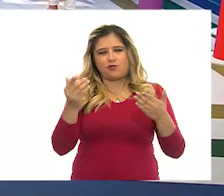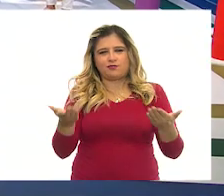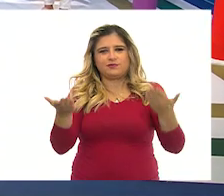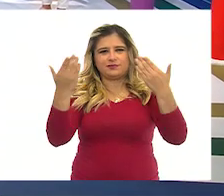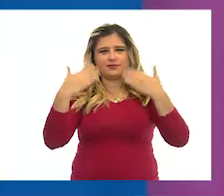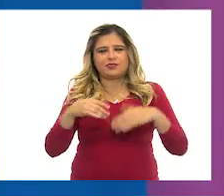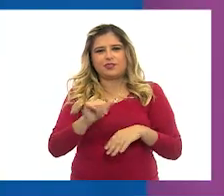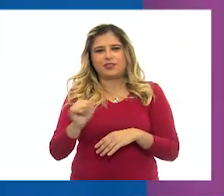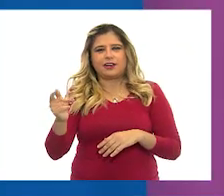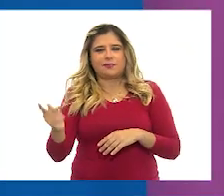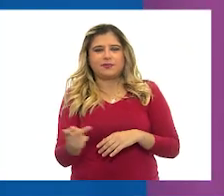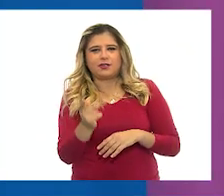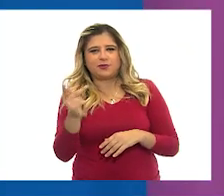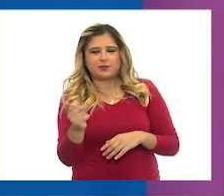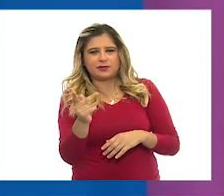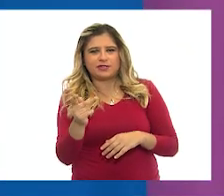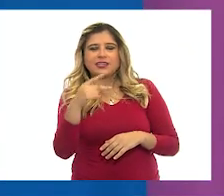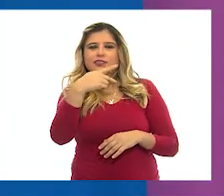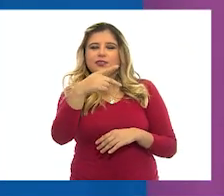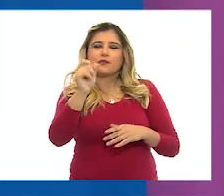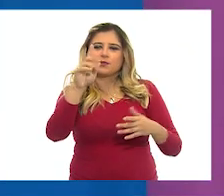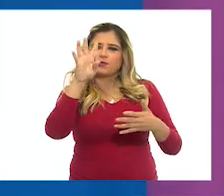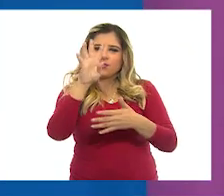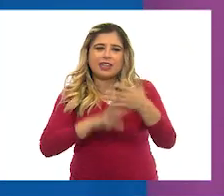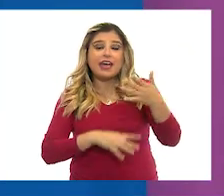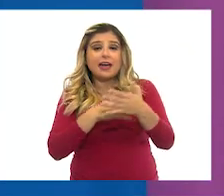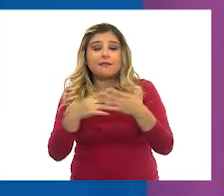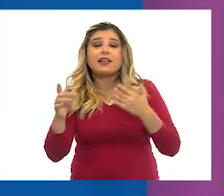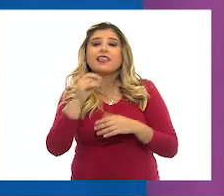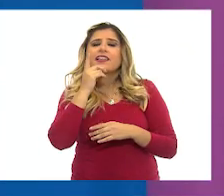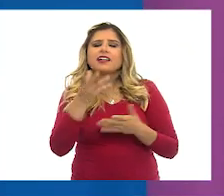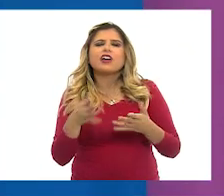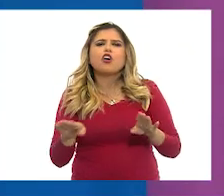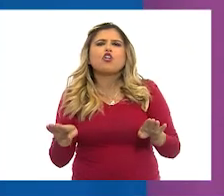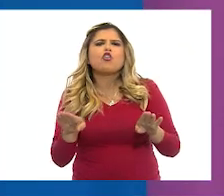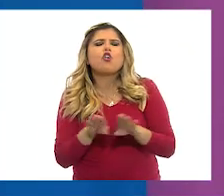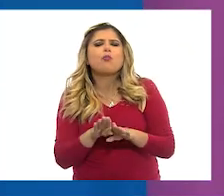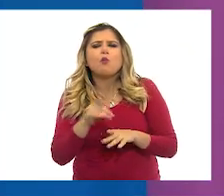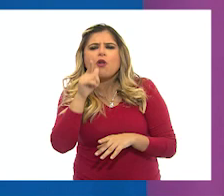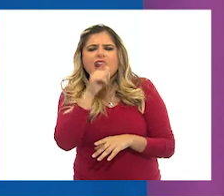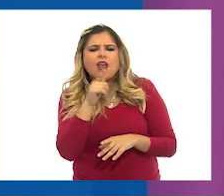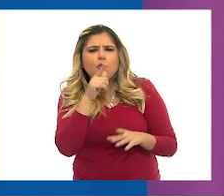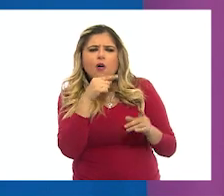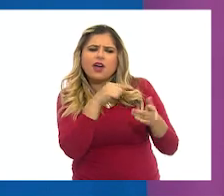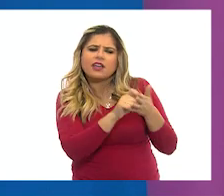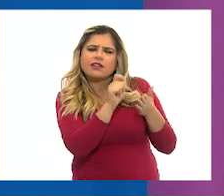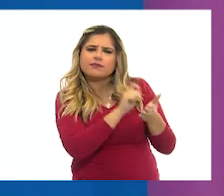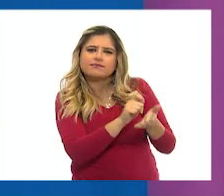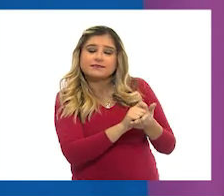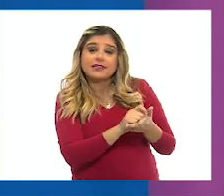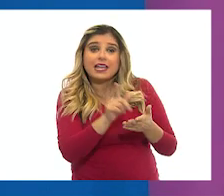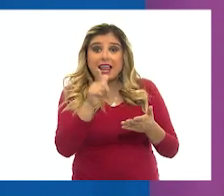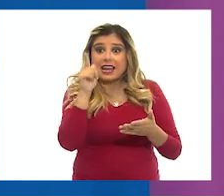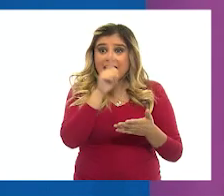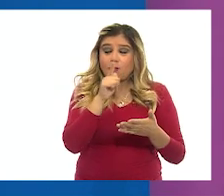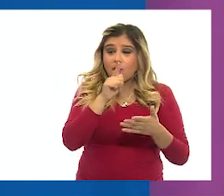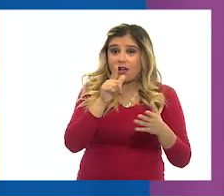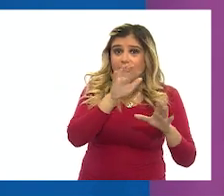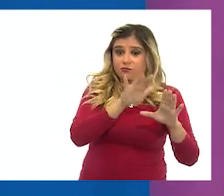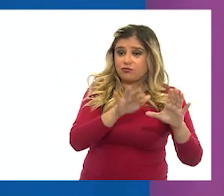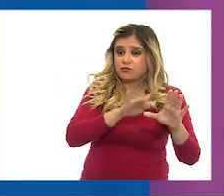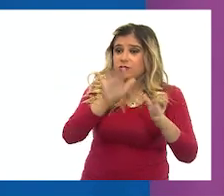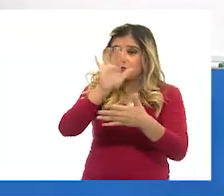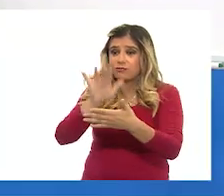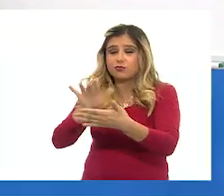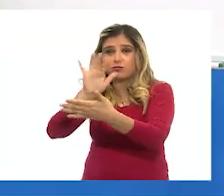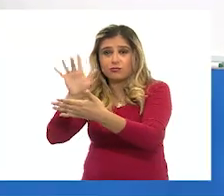la siguiente pregunta que viene en su tabla, pero que dice ¿cómo es el lenguaje? Y en general, anoten eso muy